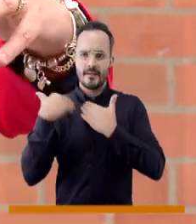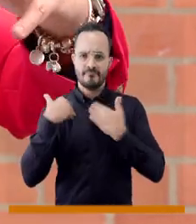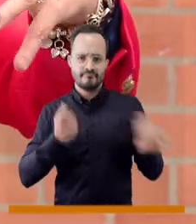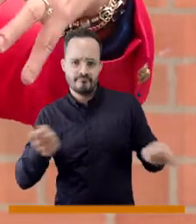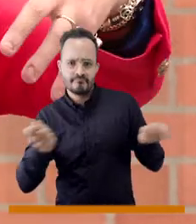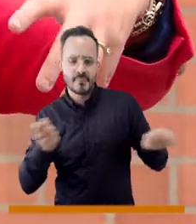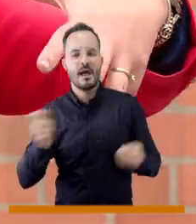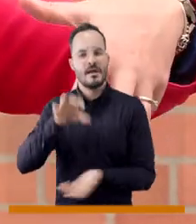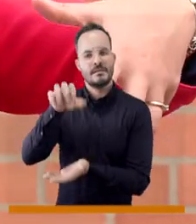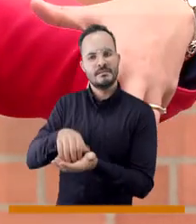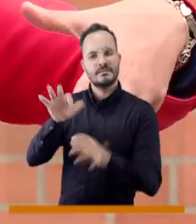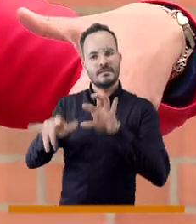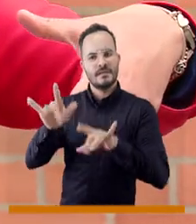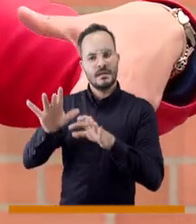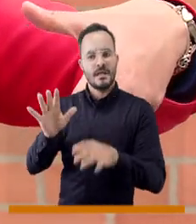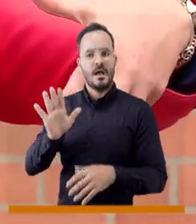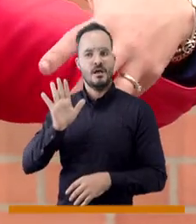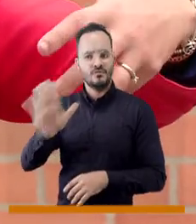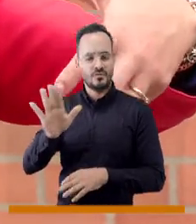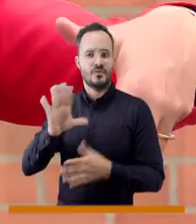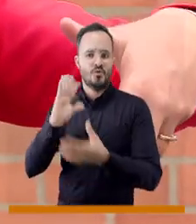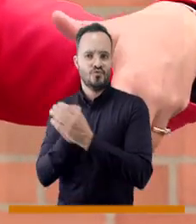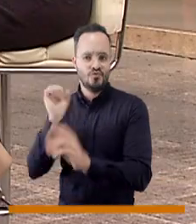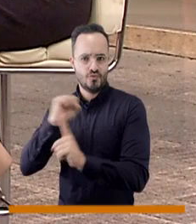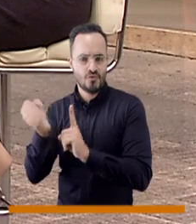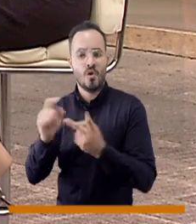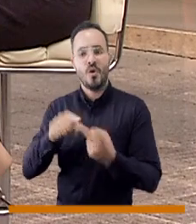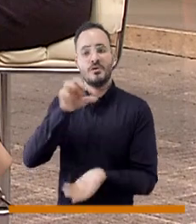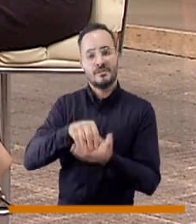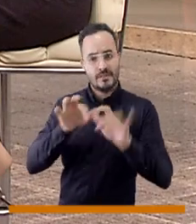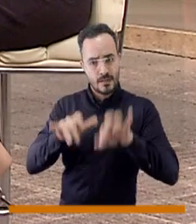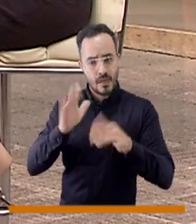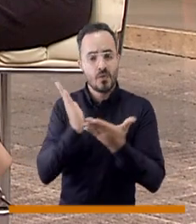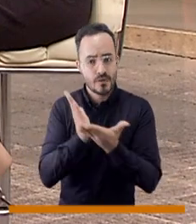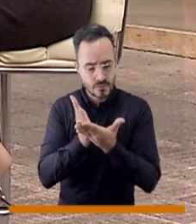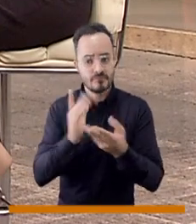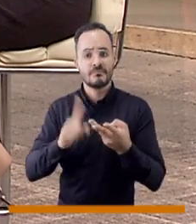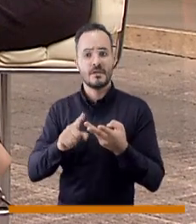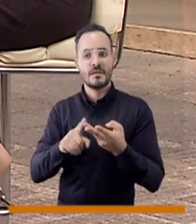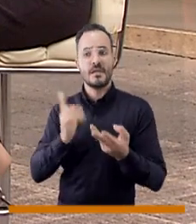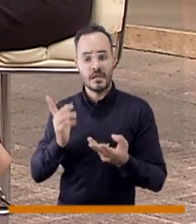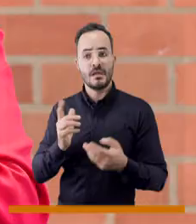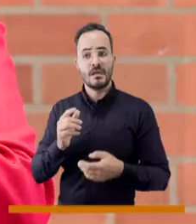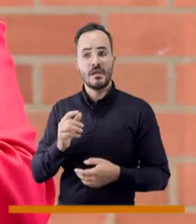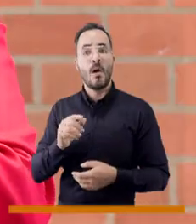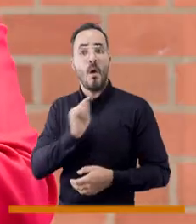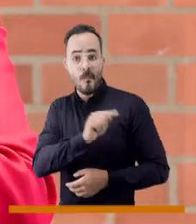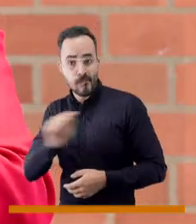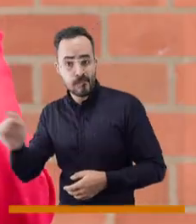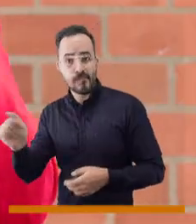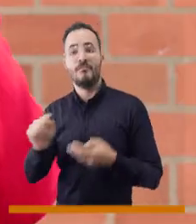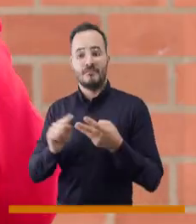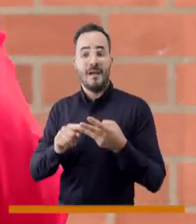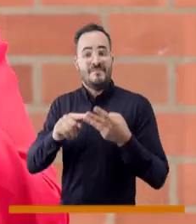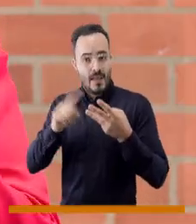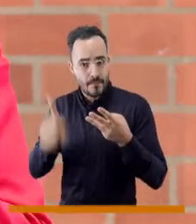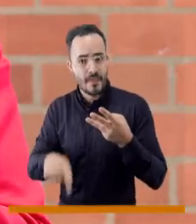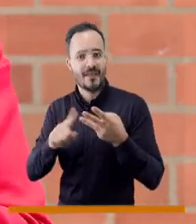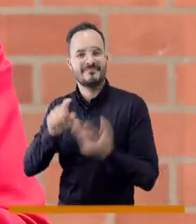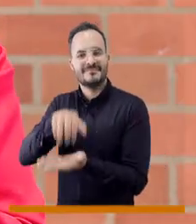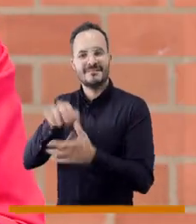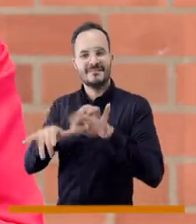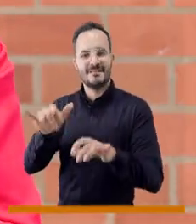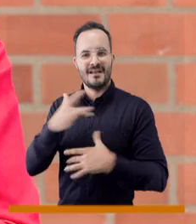manejado por la Secretaría de Educación Social, de Educación, también por la Secretaría de Inclusión Social, pero a su vez por